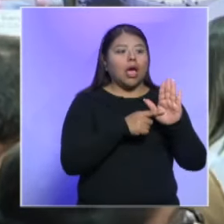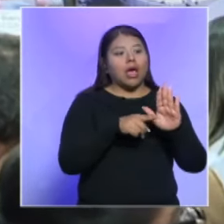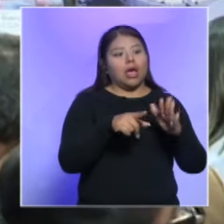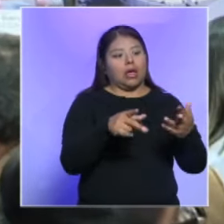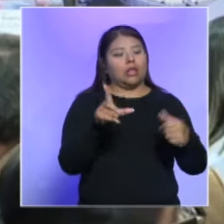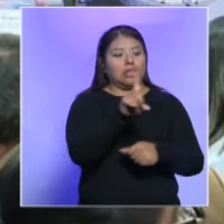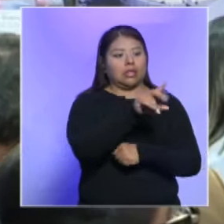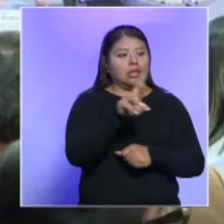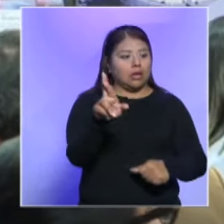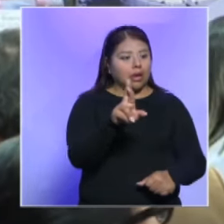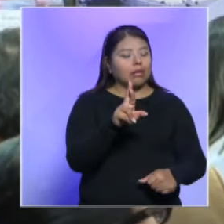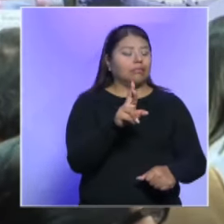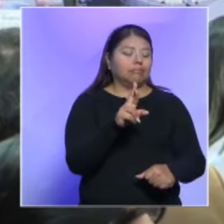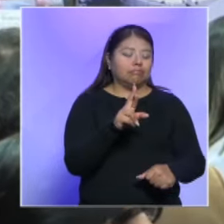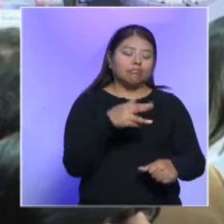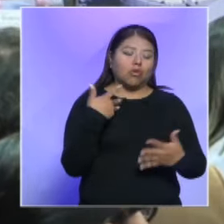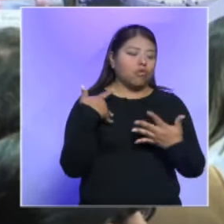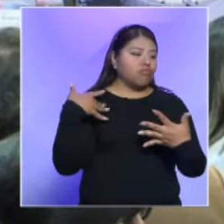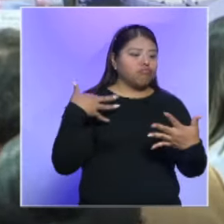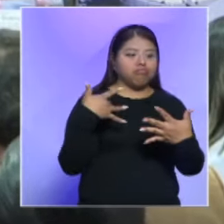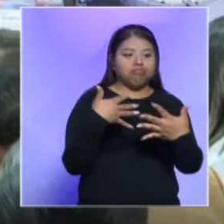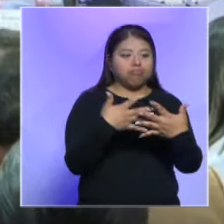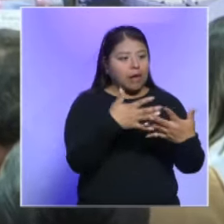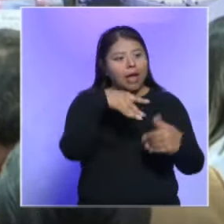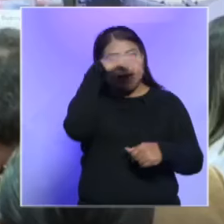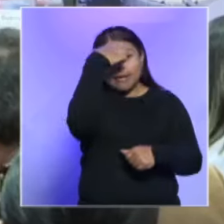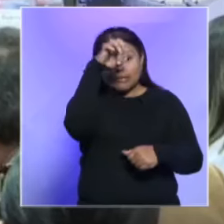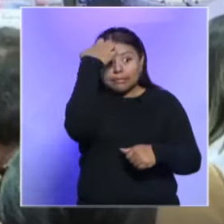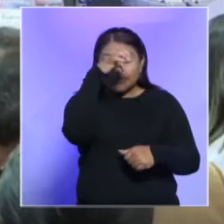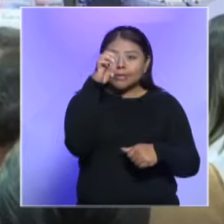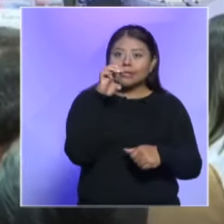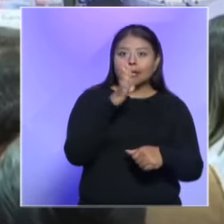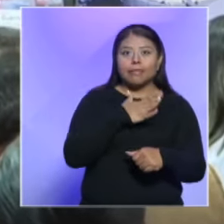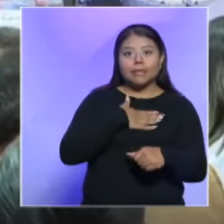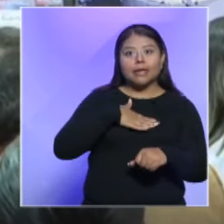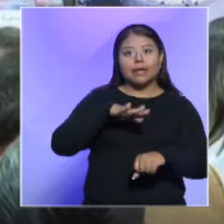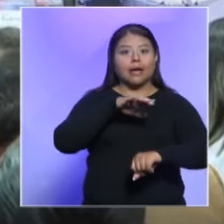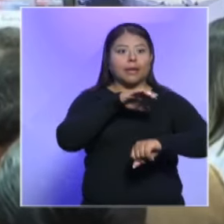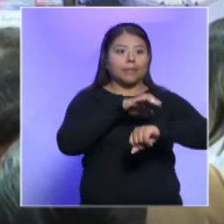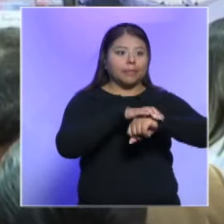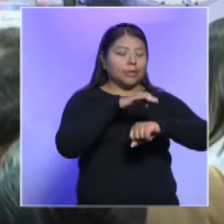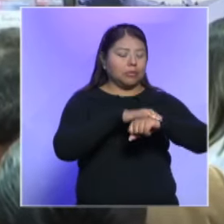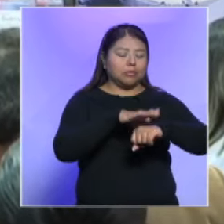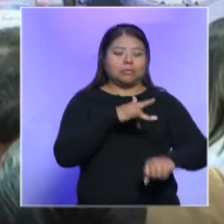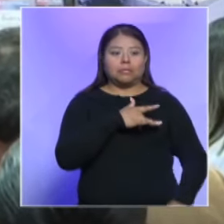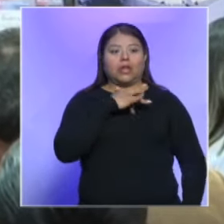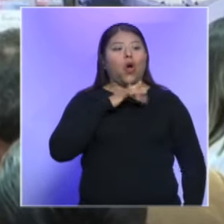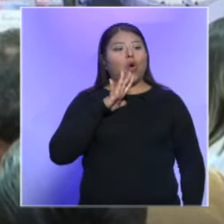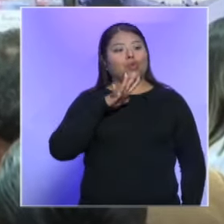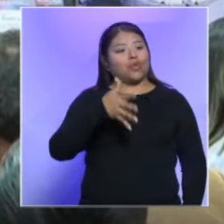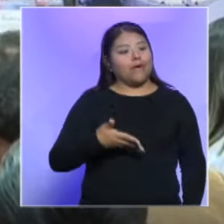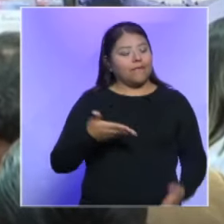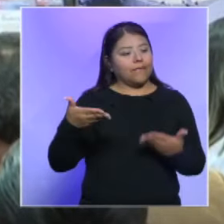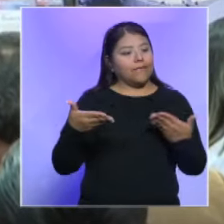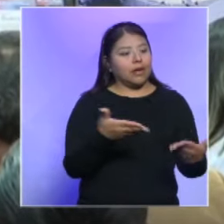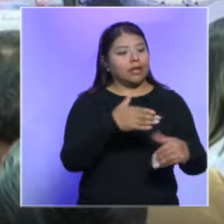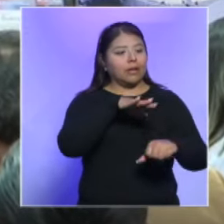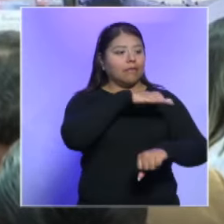magistrado de primera, un gran amigo, un honor además que esté aquí su familia, sus